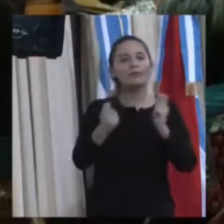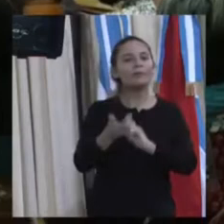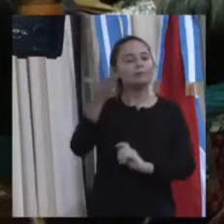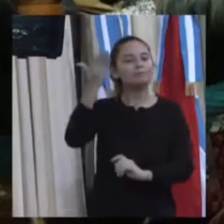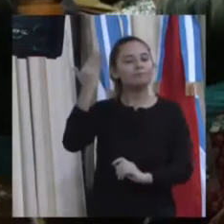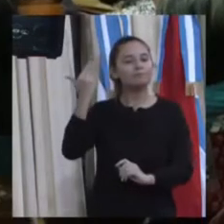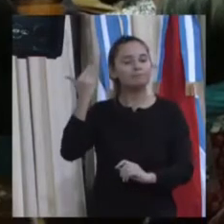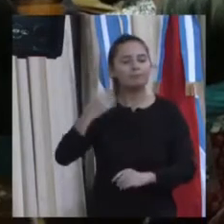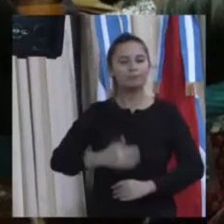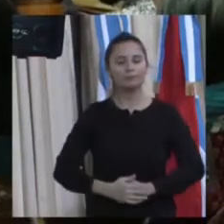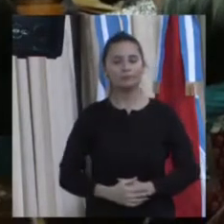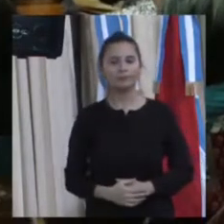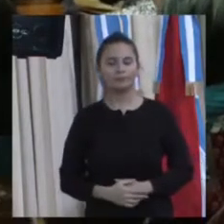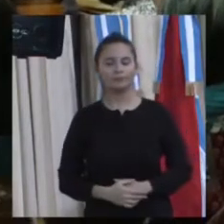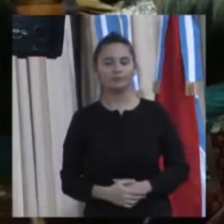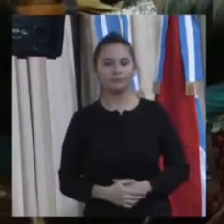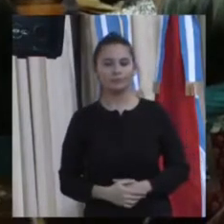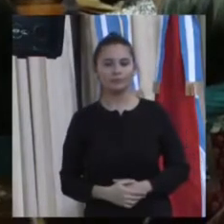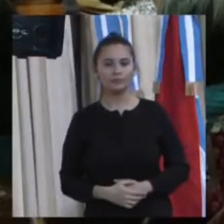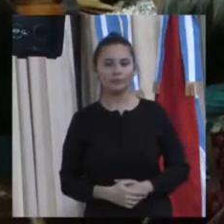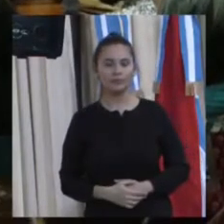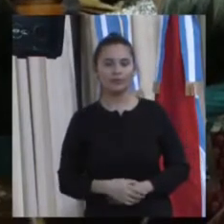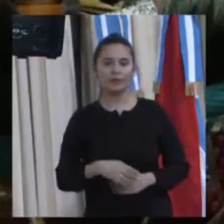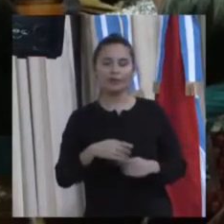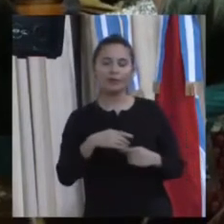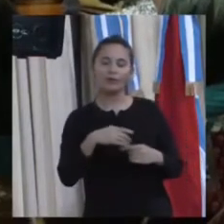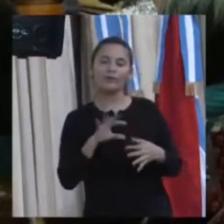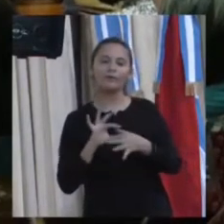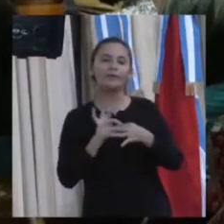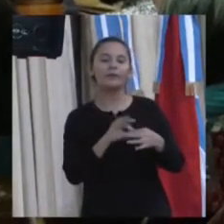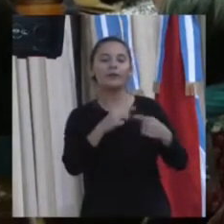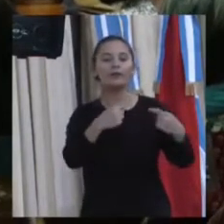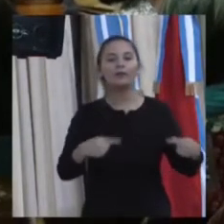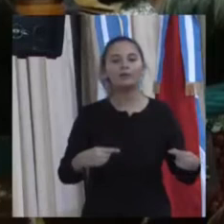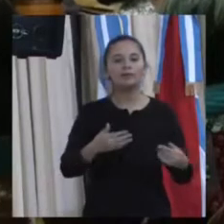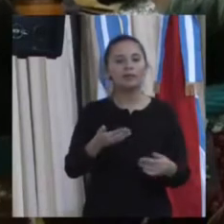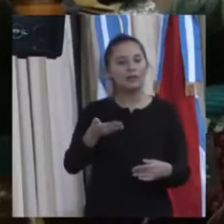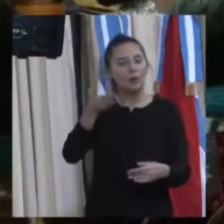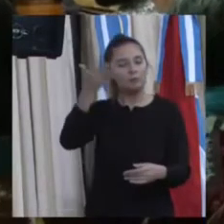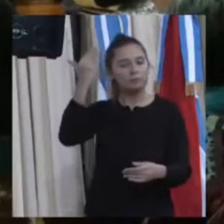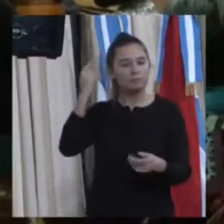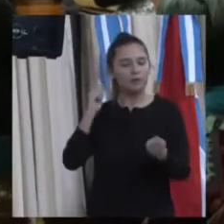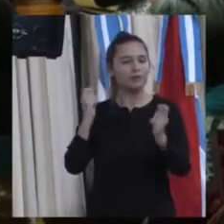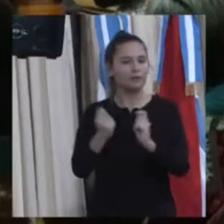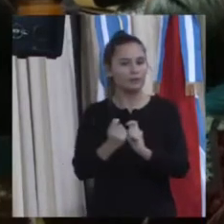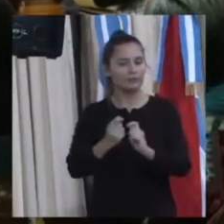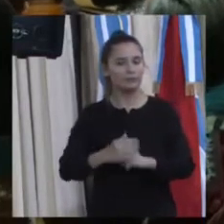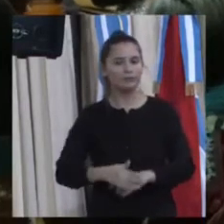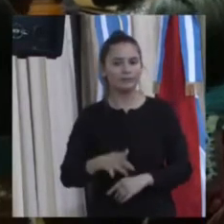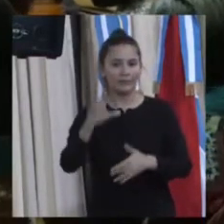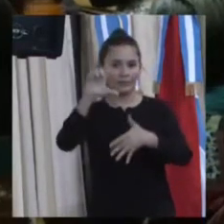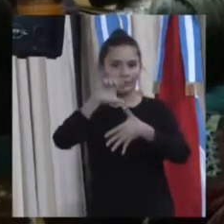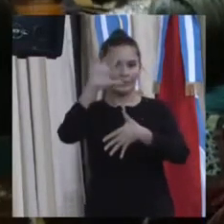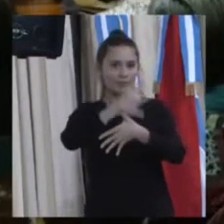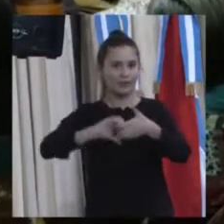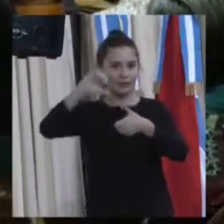con algunos de los matices, de los grandes matices que tuvo el reformismo en América